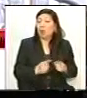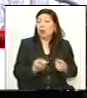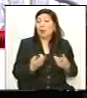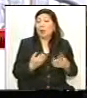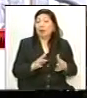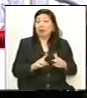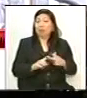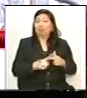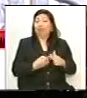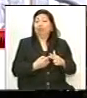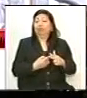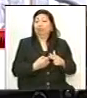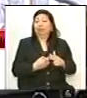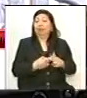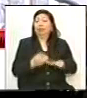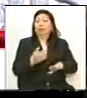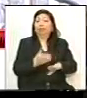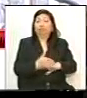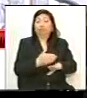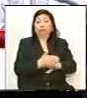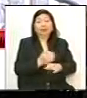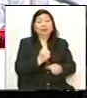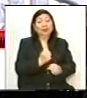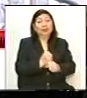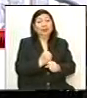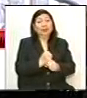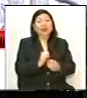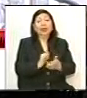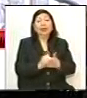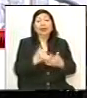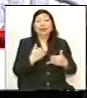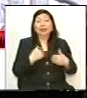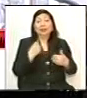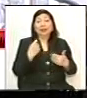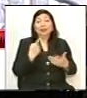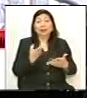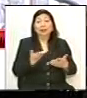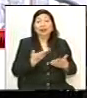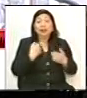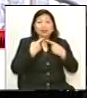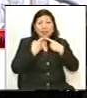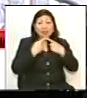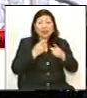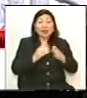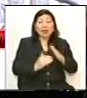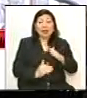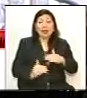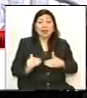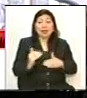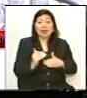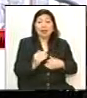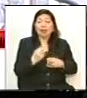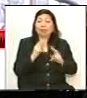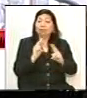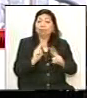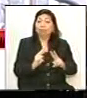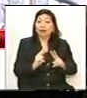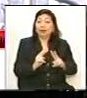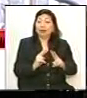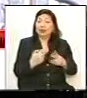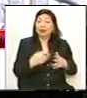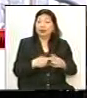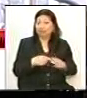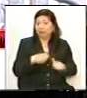se empieza a desarrollar la obra, ¿no? Lo que tengo entendido, según he sido informado, la gran mayoría de las observaciones han sido